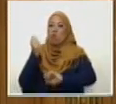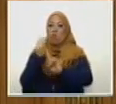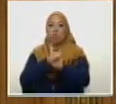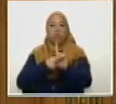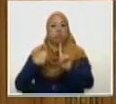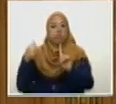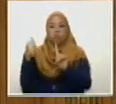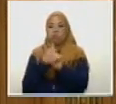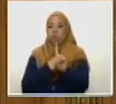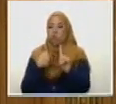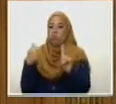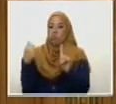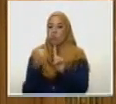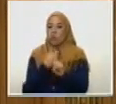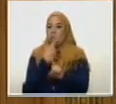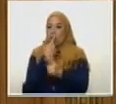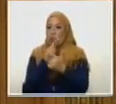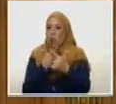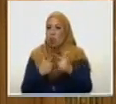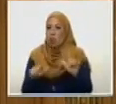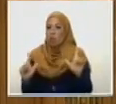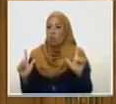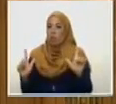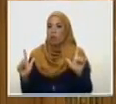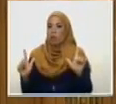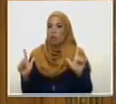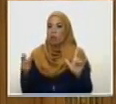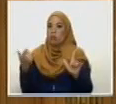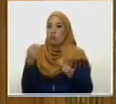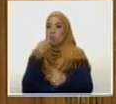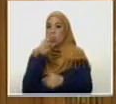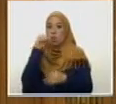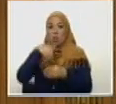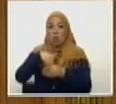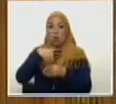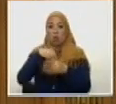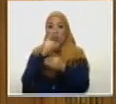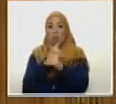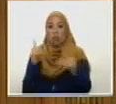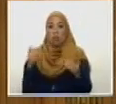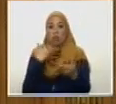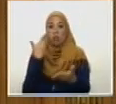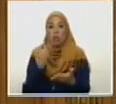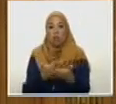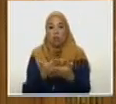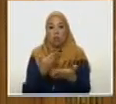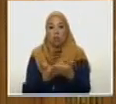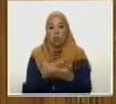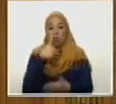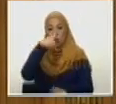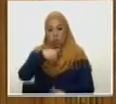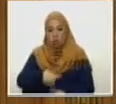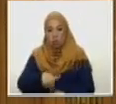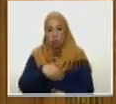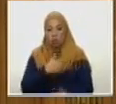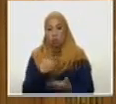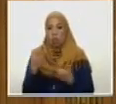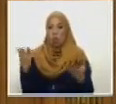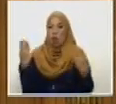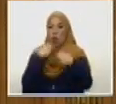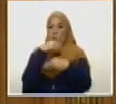ser definitivamente libre y soberano. Esa es la propuesta de este